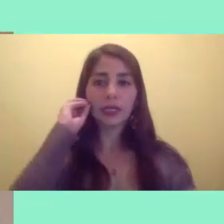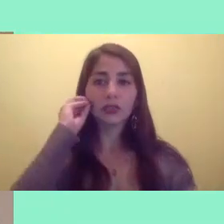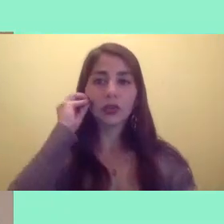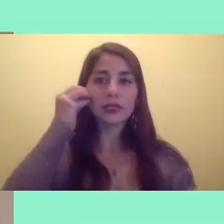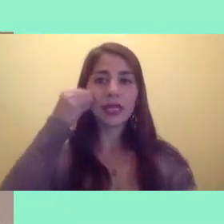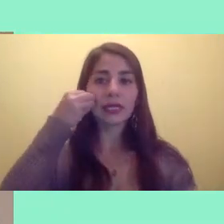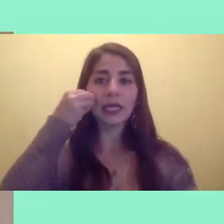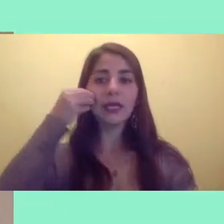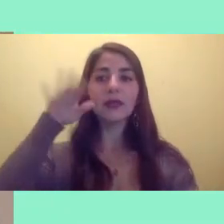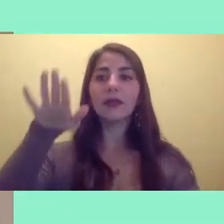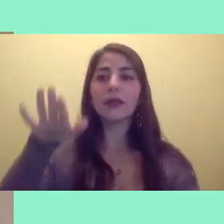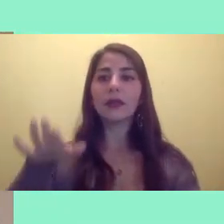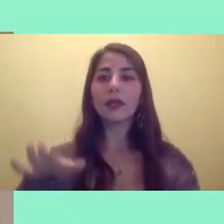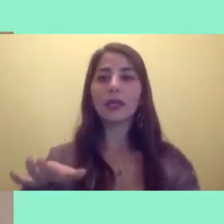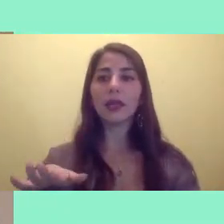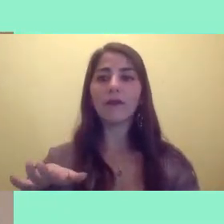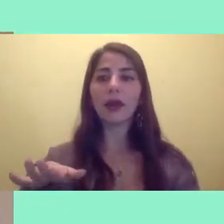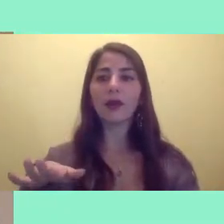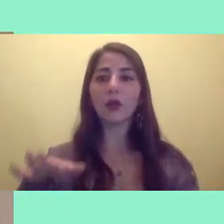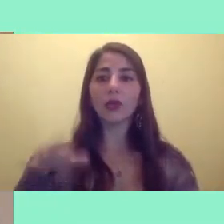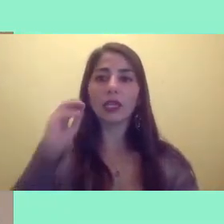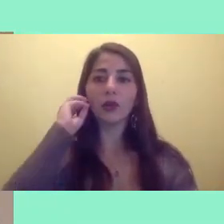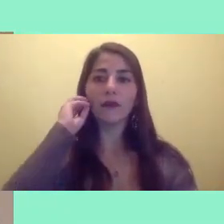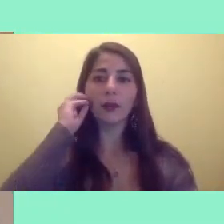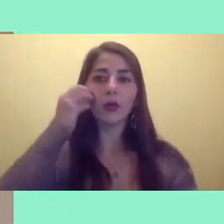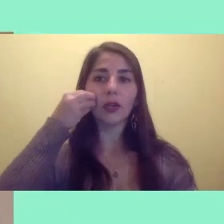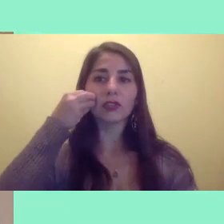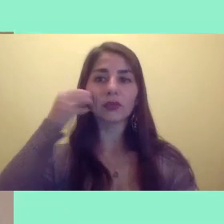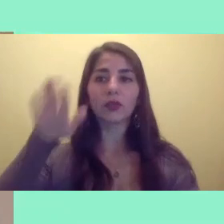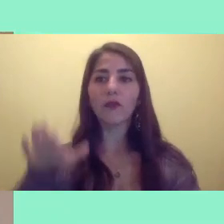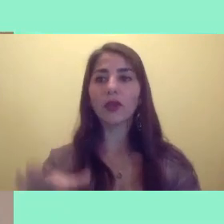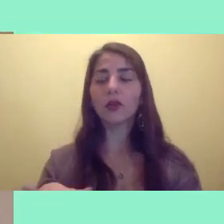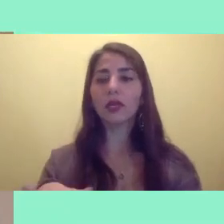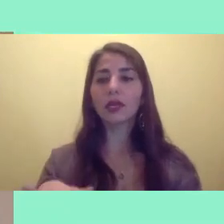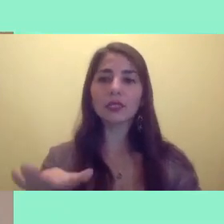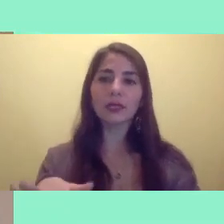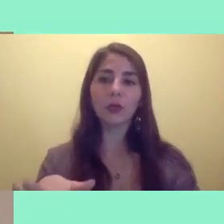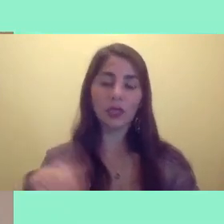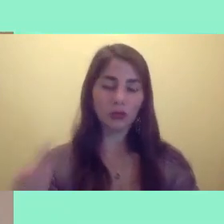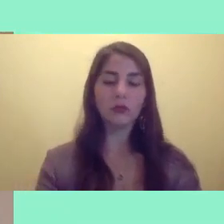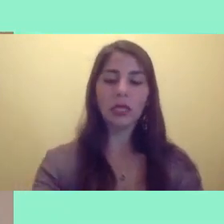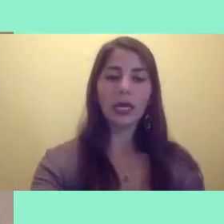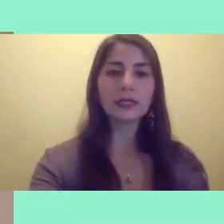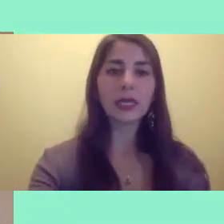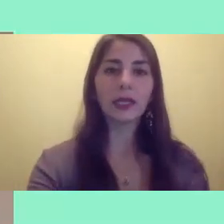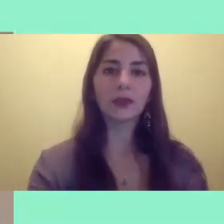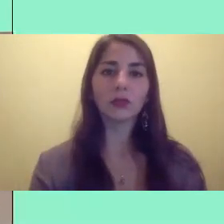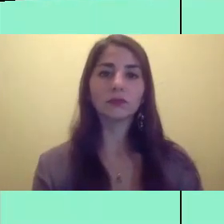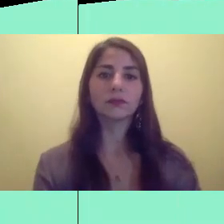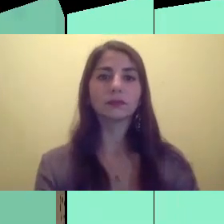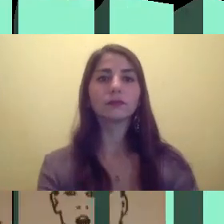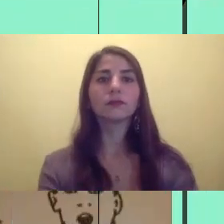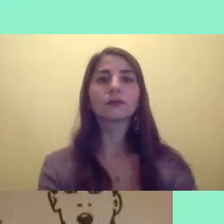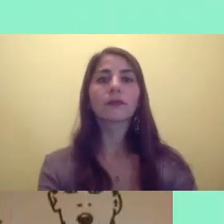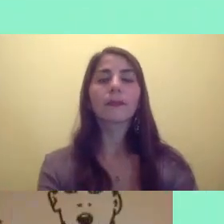Nieto. Nieto es aquí y abajo, como niño. Hablamos como el concepto de abuelo y representamos un niño. Así es